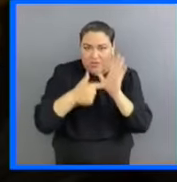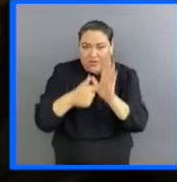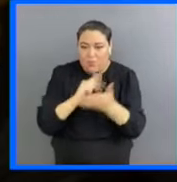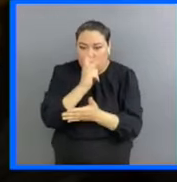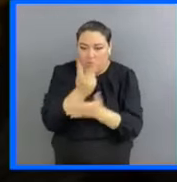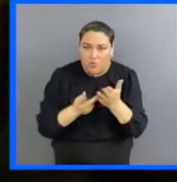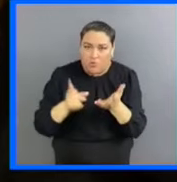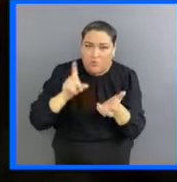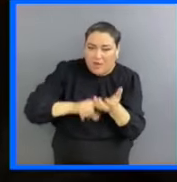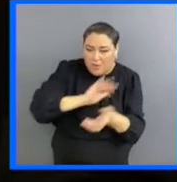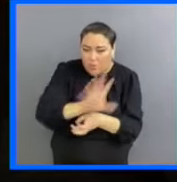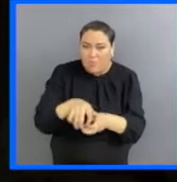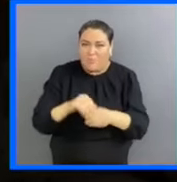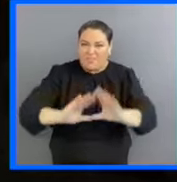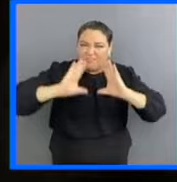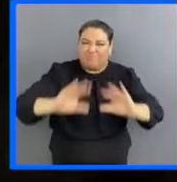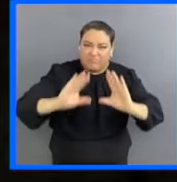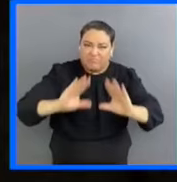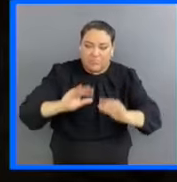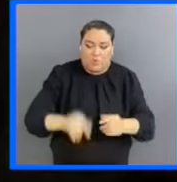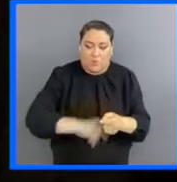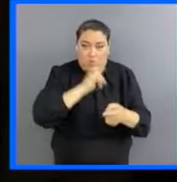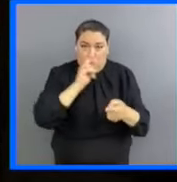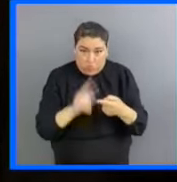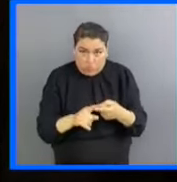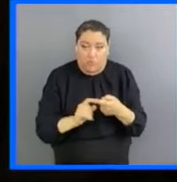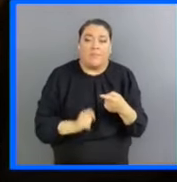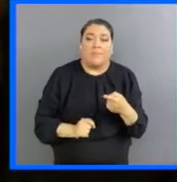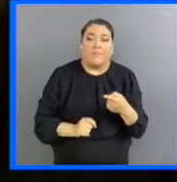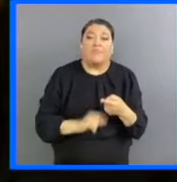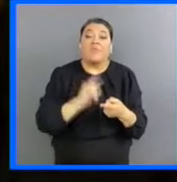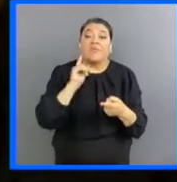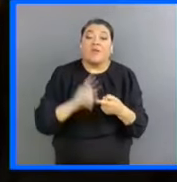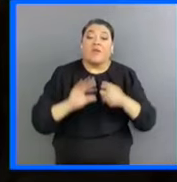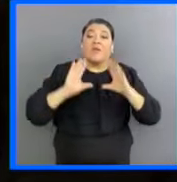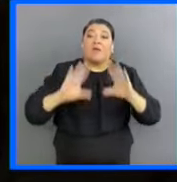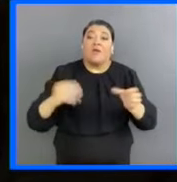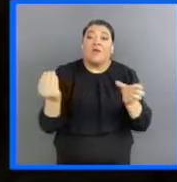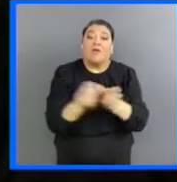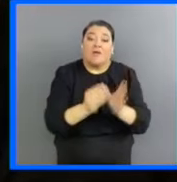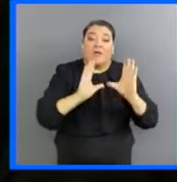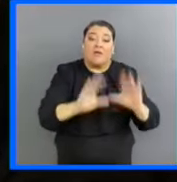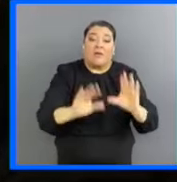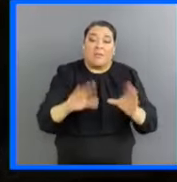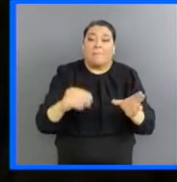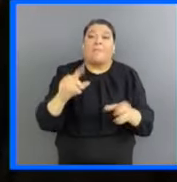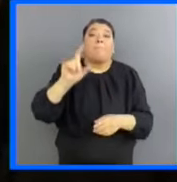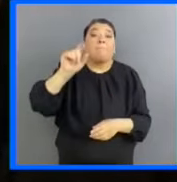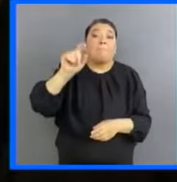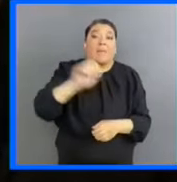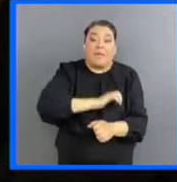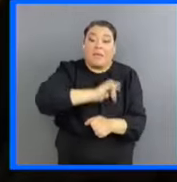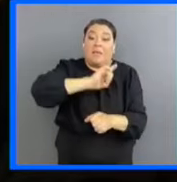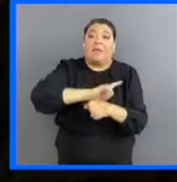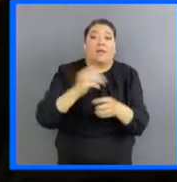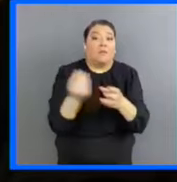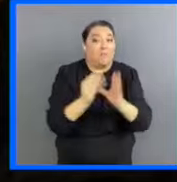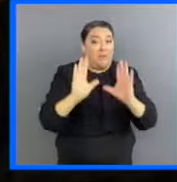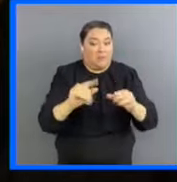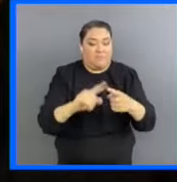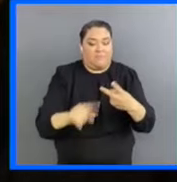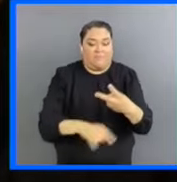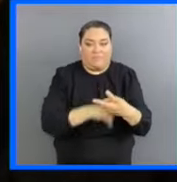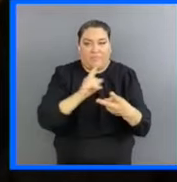que incluye como base 20 sesiones de capacitación especializada enfocada